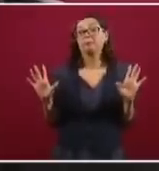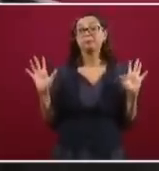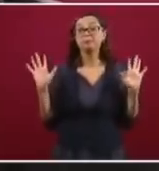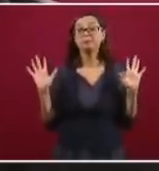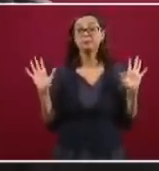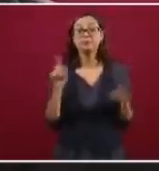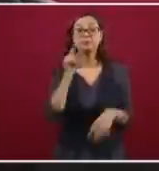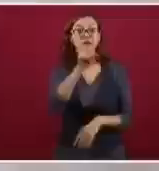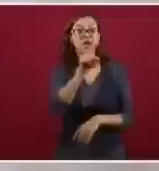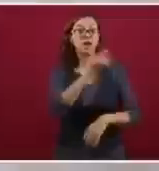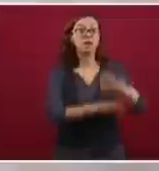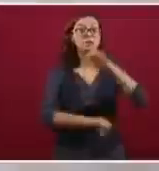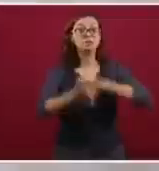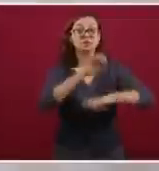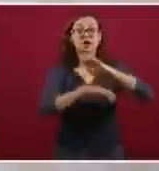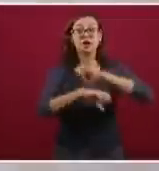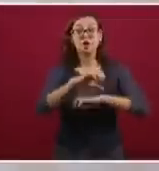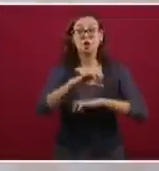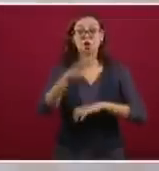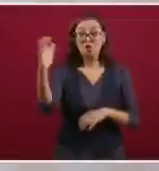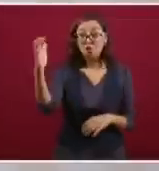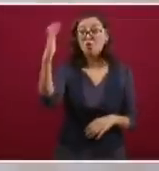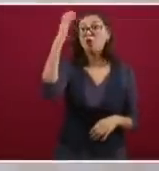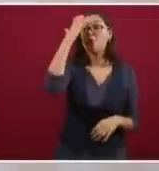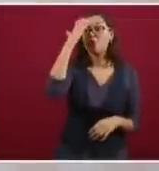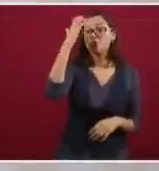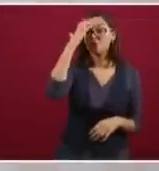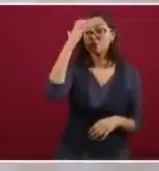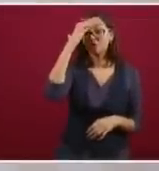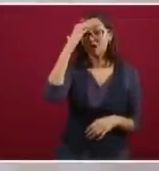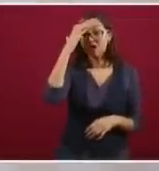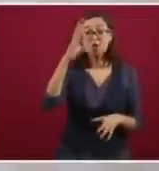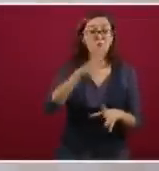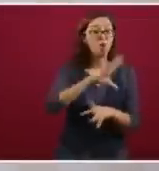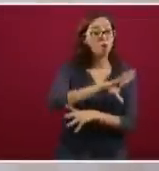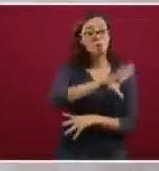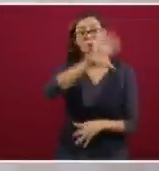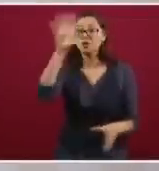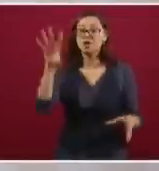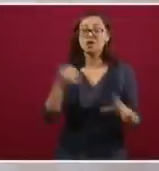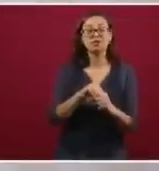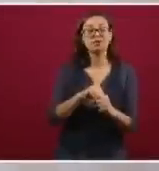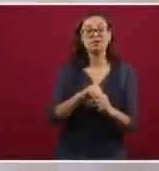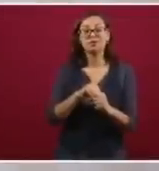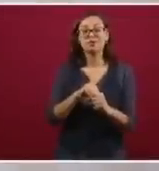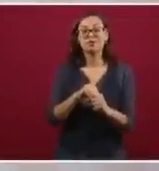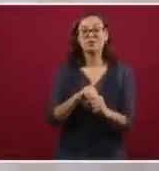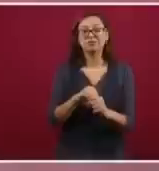que esa empresa obtiene un contrato para